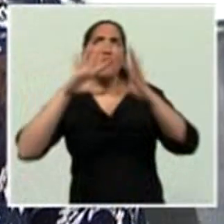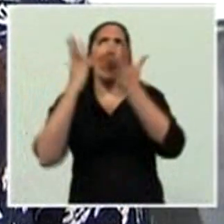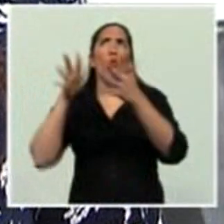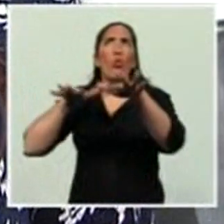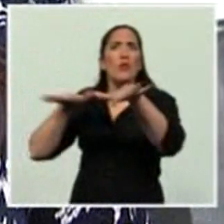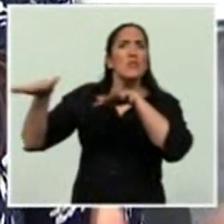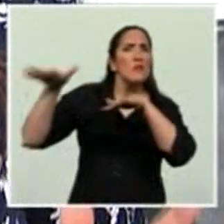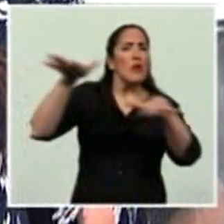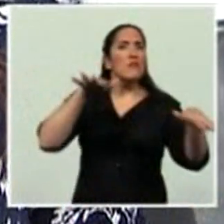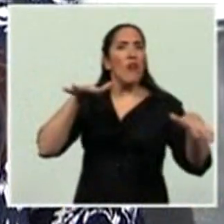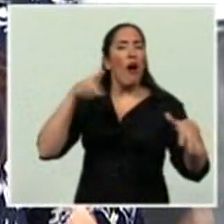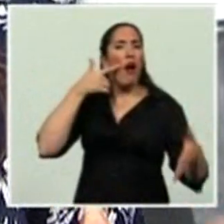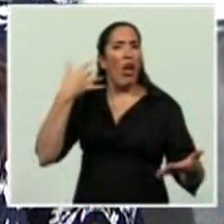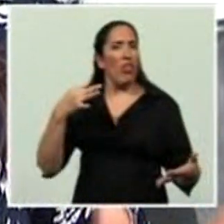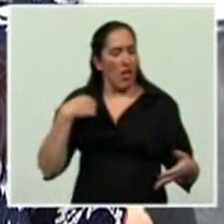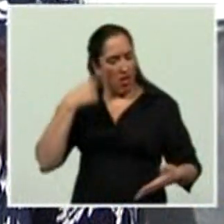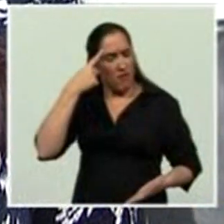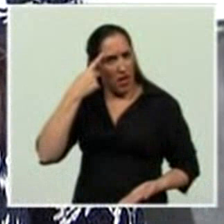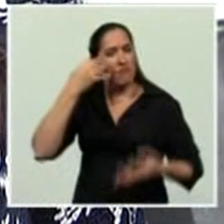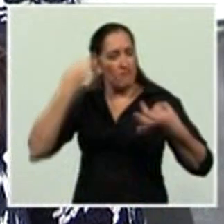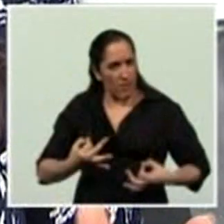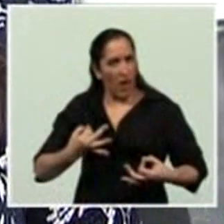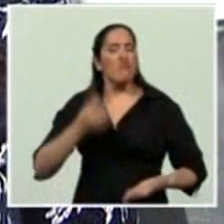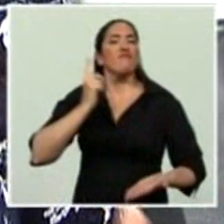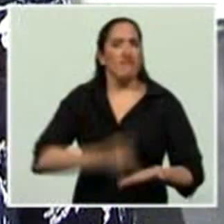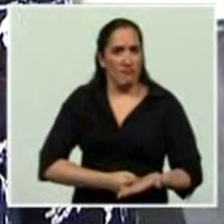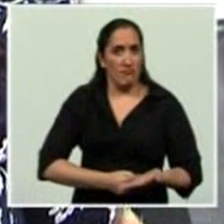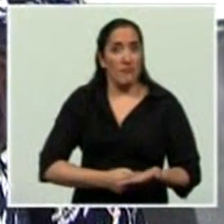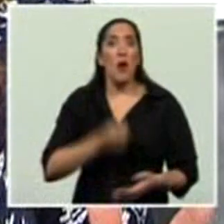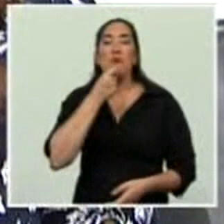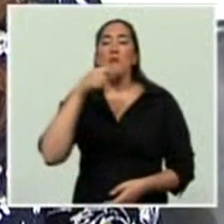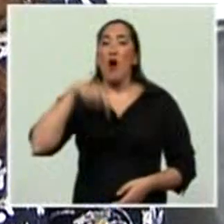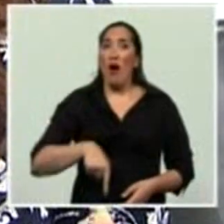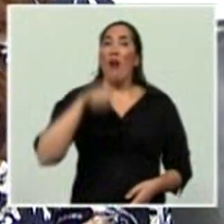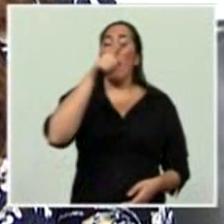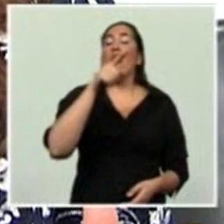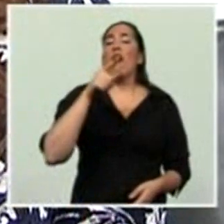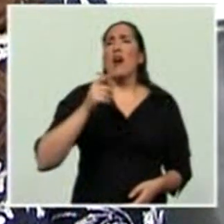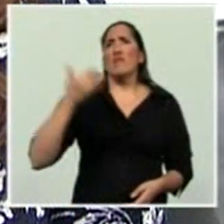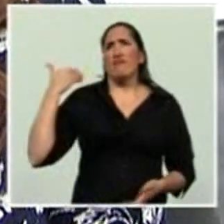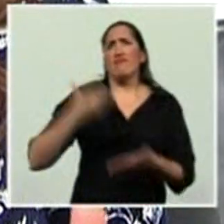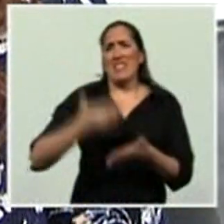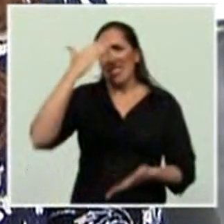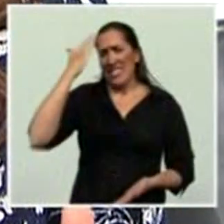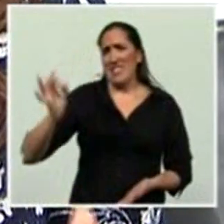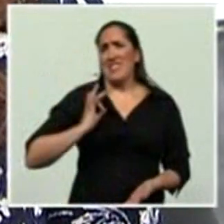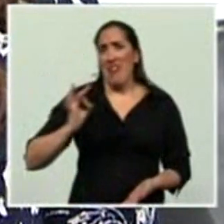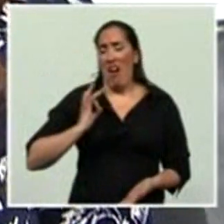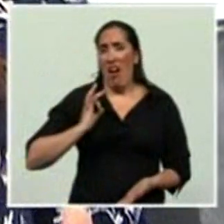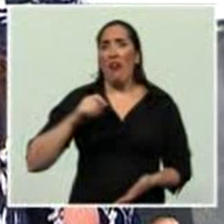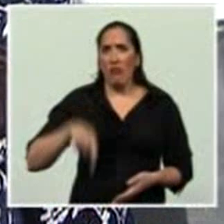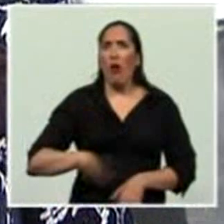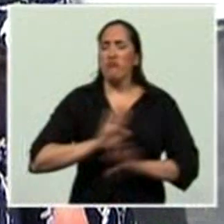en estos días hemos logrado un triunfo resonante en la omc hemos logrado luego de 15 años que Estados